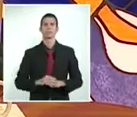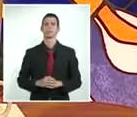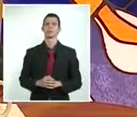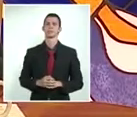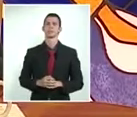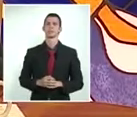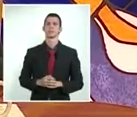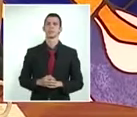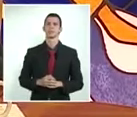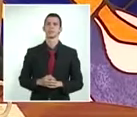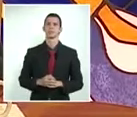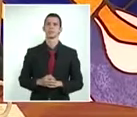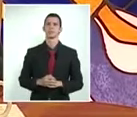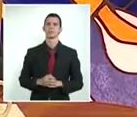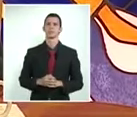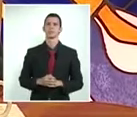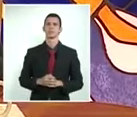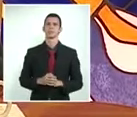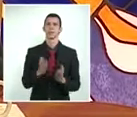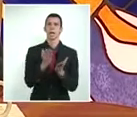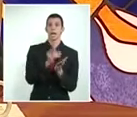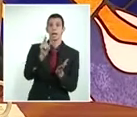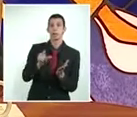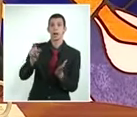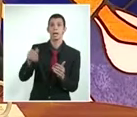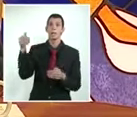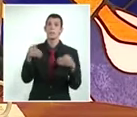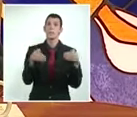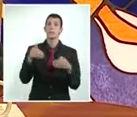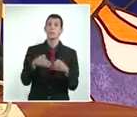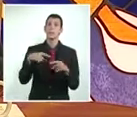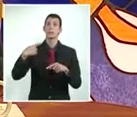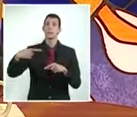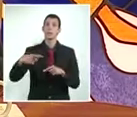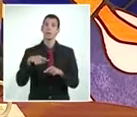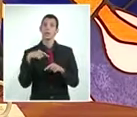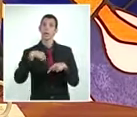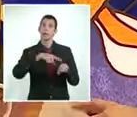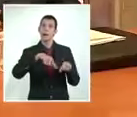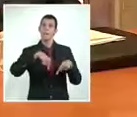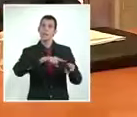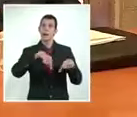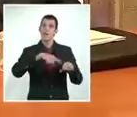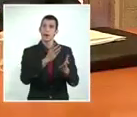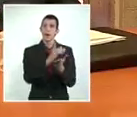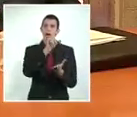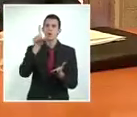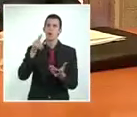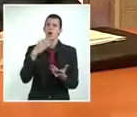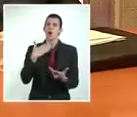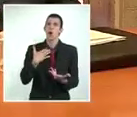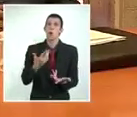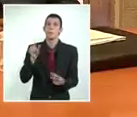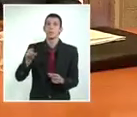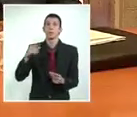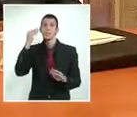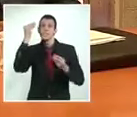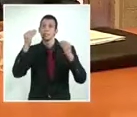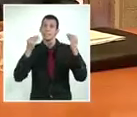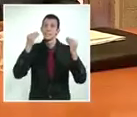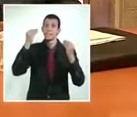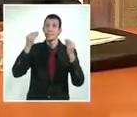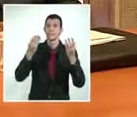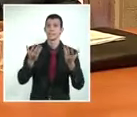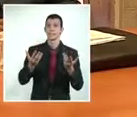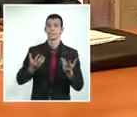de los estudiantes en las escuelas, los criterios han sido la mayor cantidad, sobre todo por el hacinamiento de algunos centros. A partir de